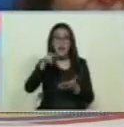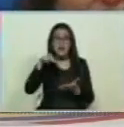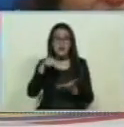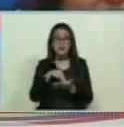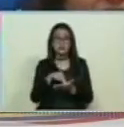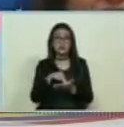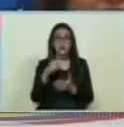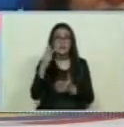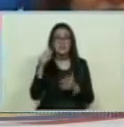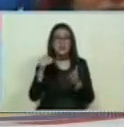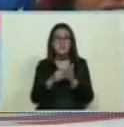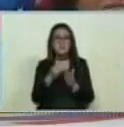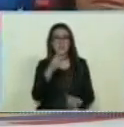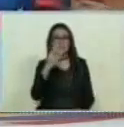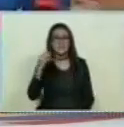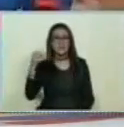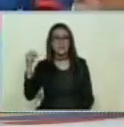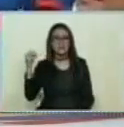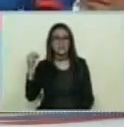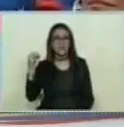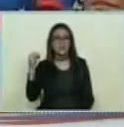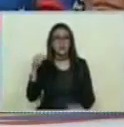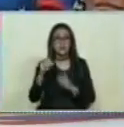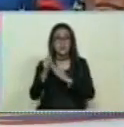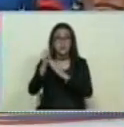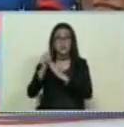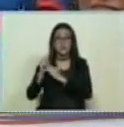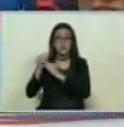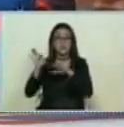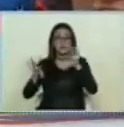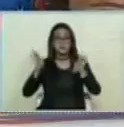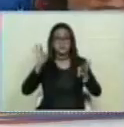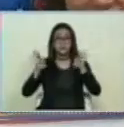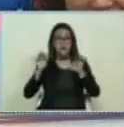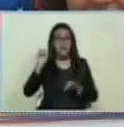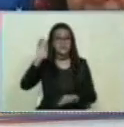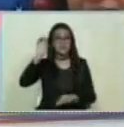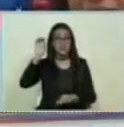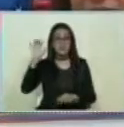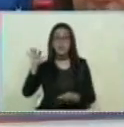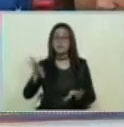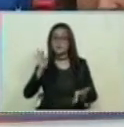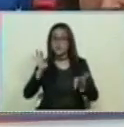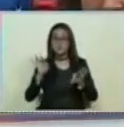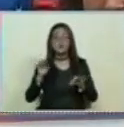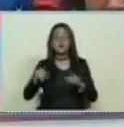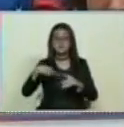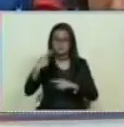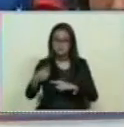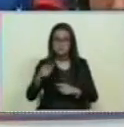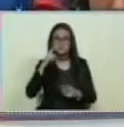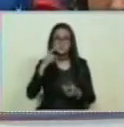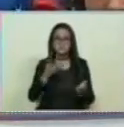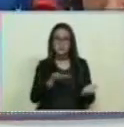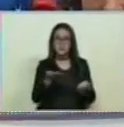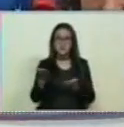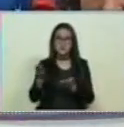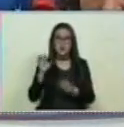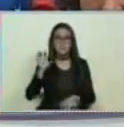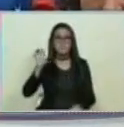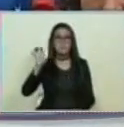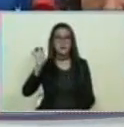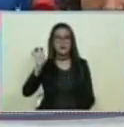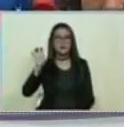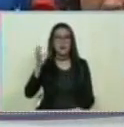nacional 3.300 lideresas elegidas a través de asamblea y próximamente le vamos a presentar al país esa dirección.